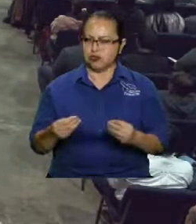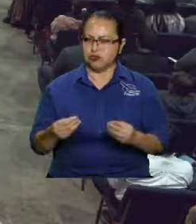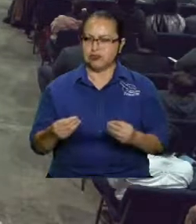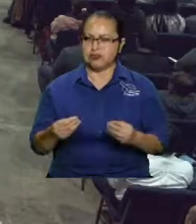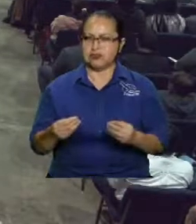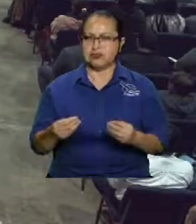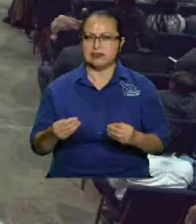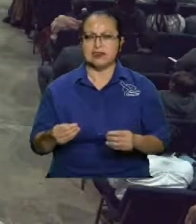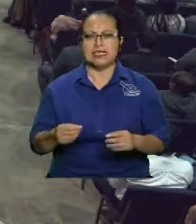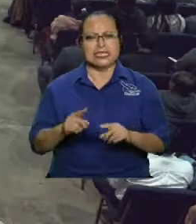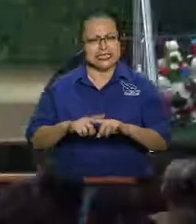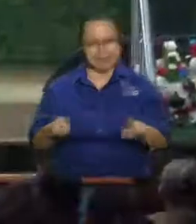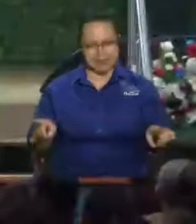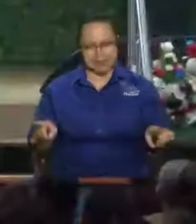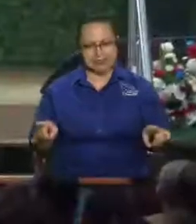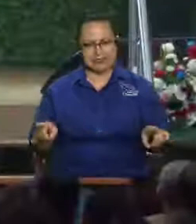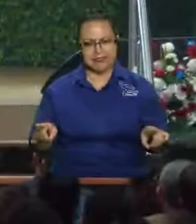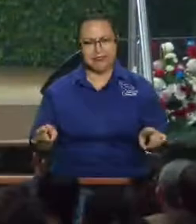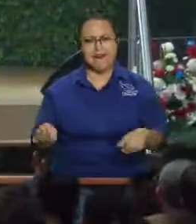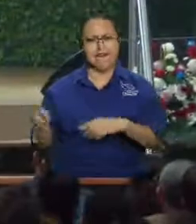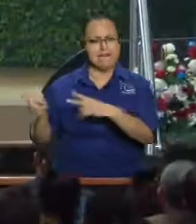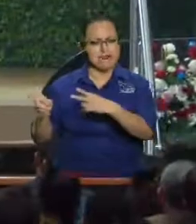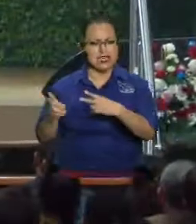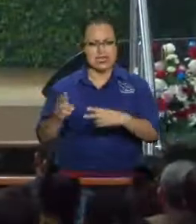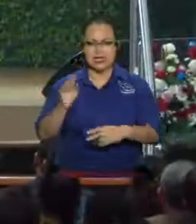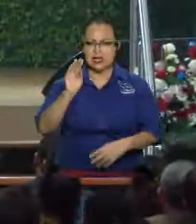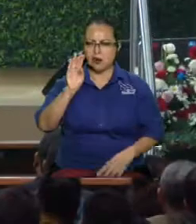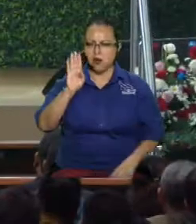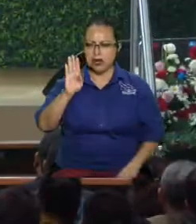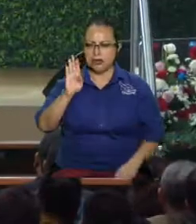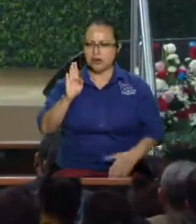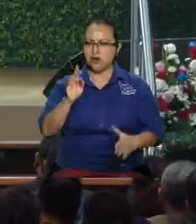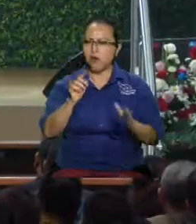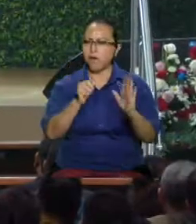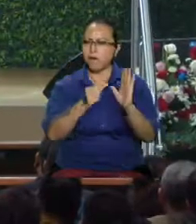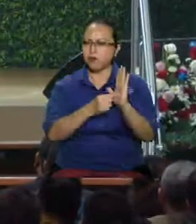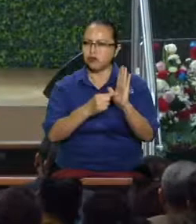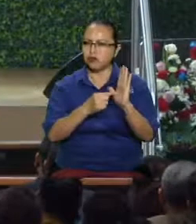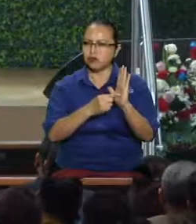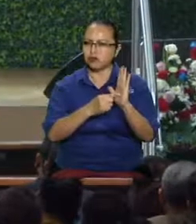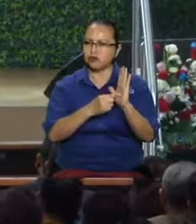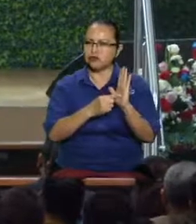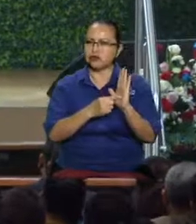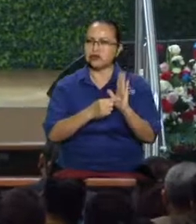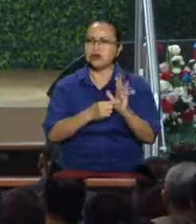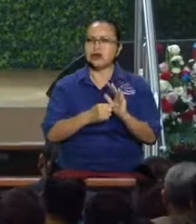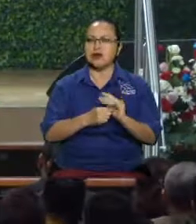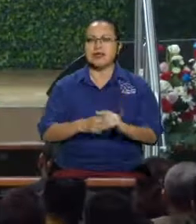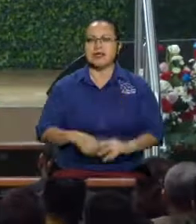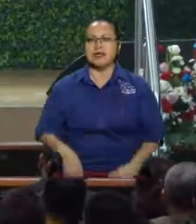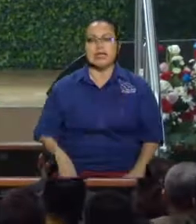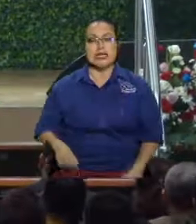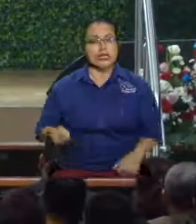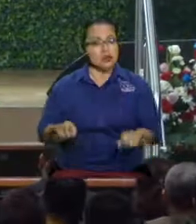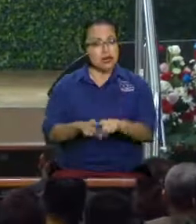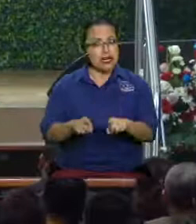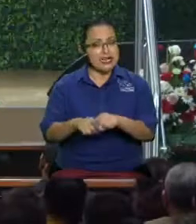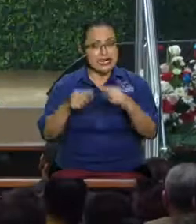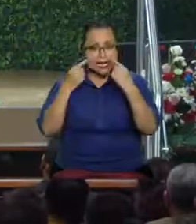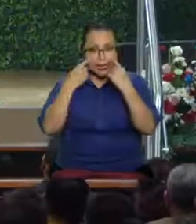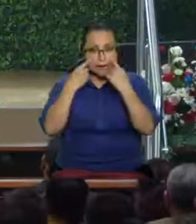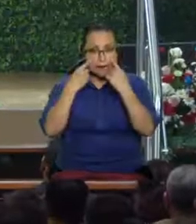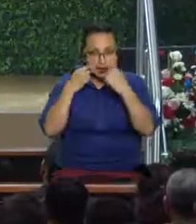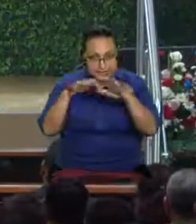por muy variada y diversa que sea, procede de cuatro puntos principales. Así como